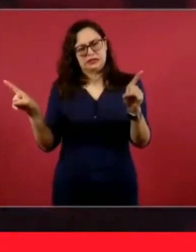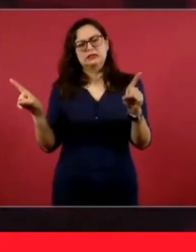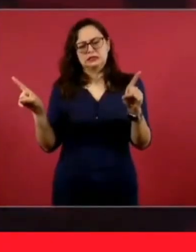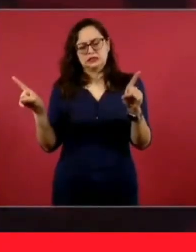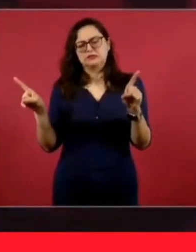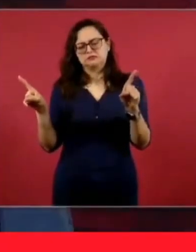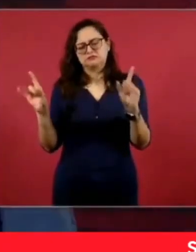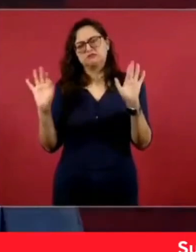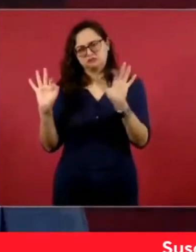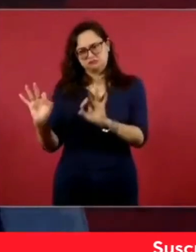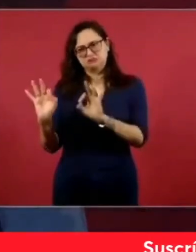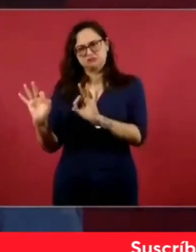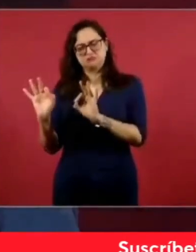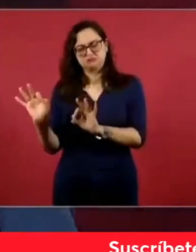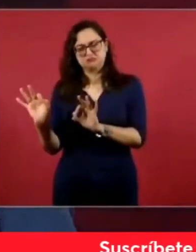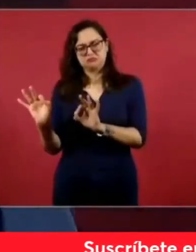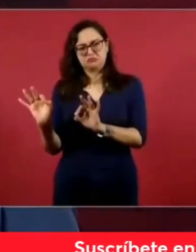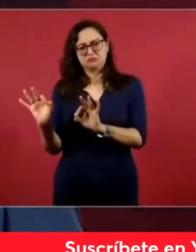Es parte, pues,